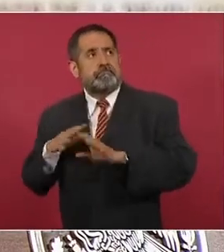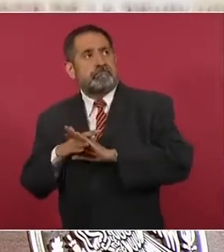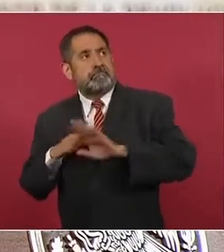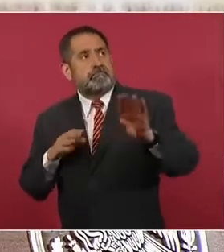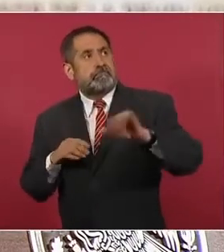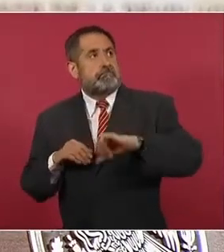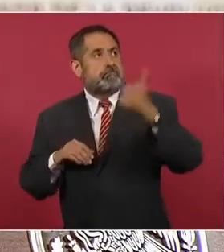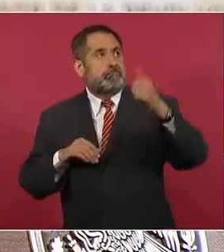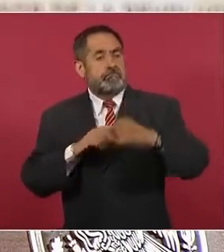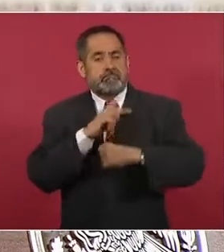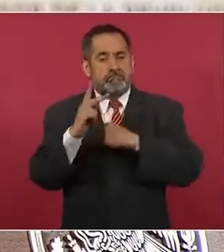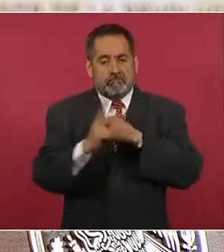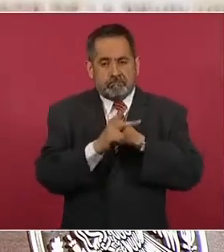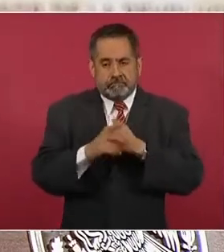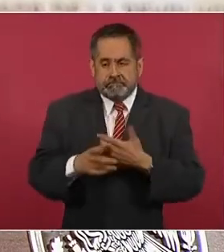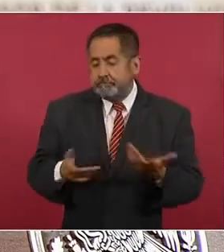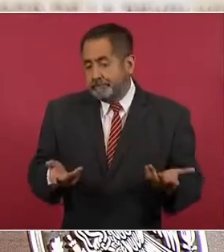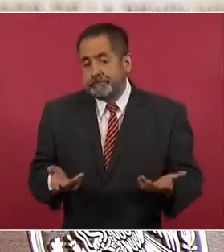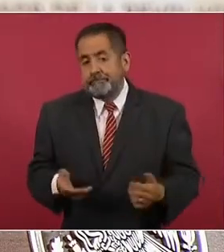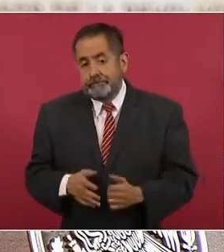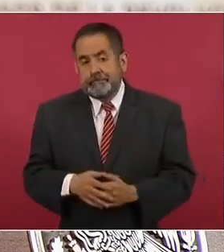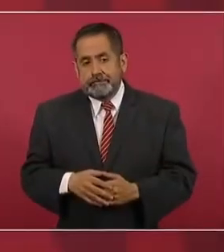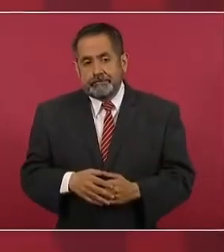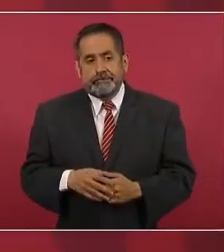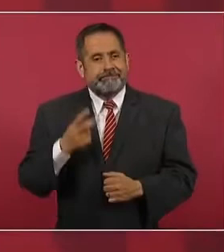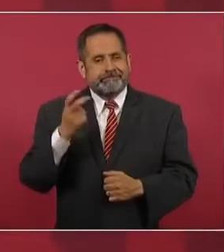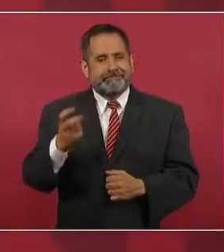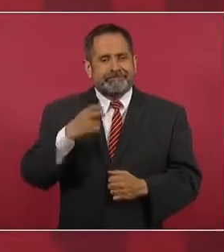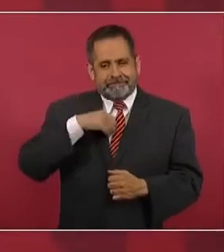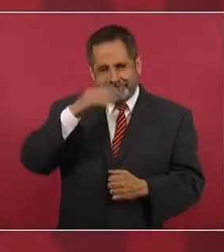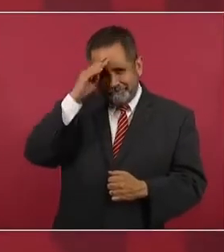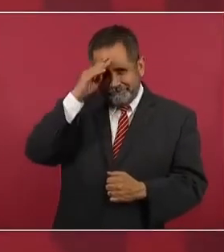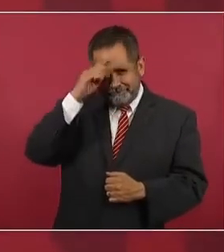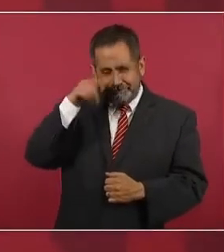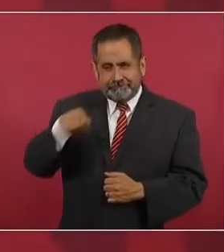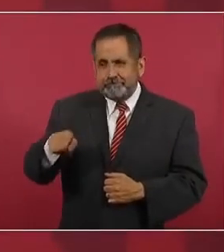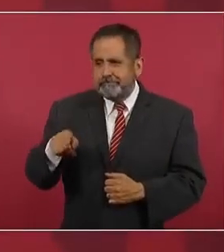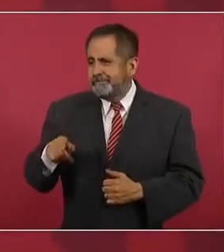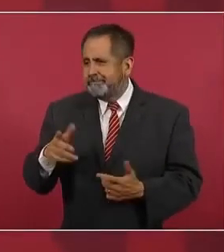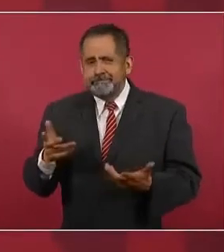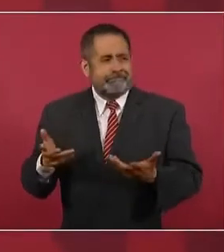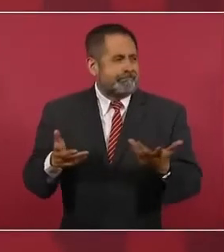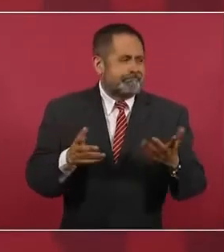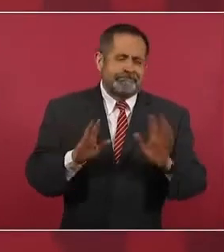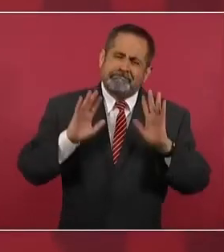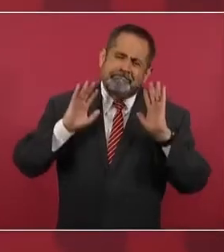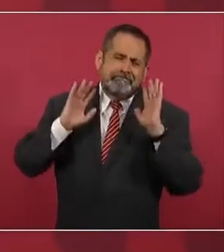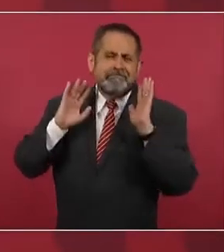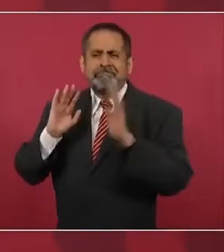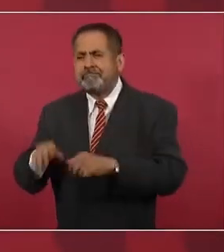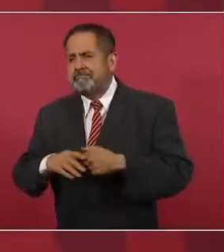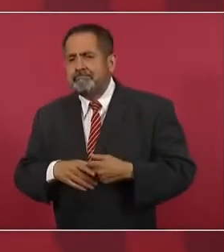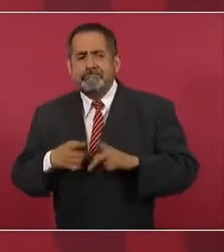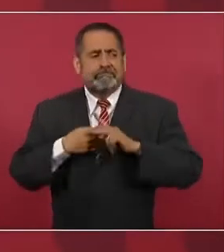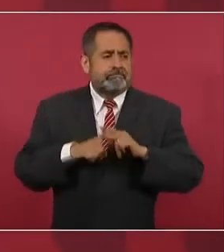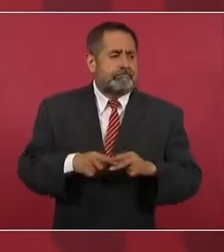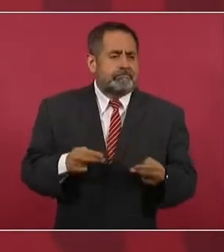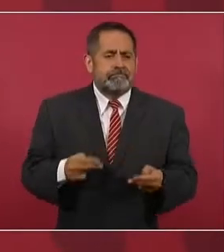y por eso creció muchísimo la llamada economía informal, porque la gente